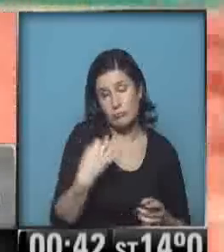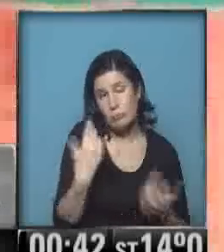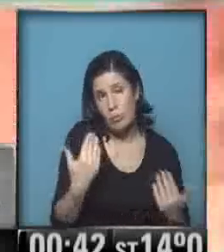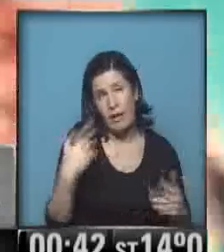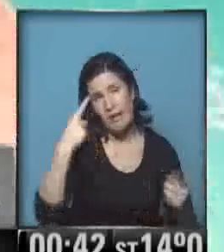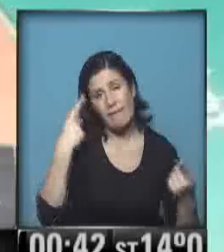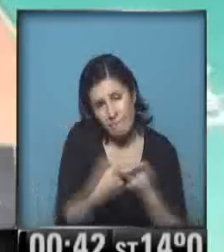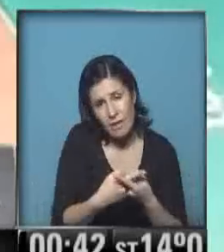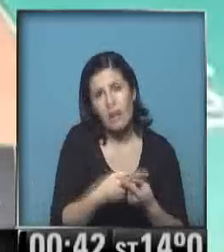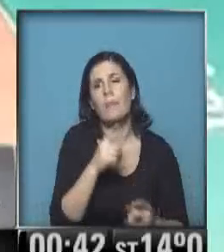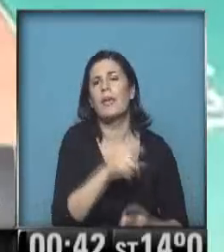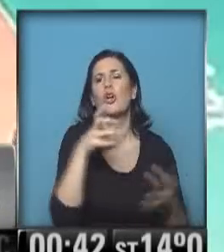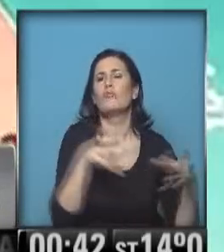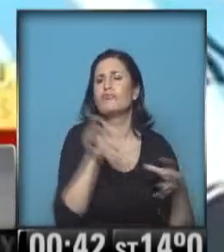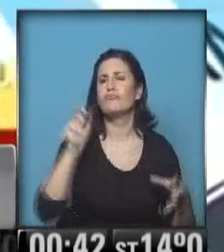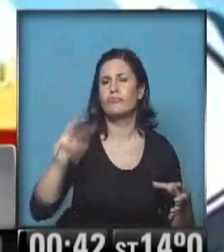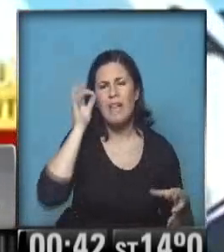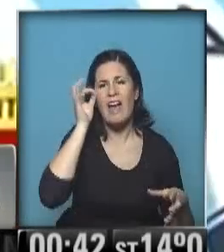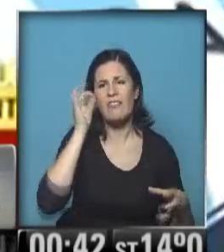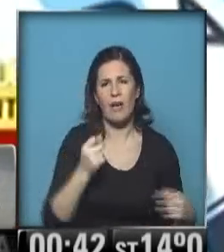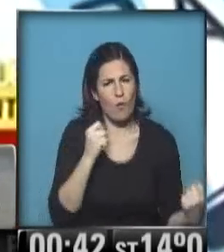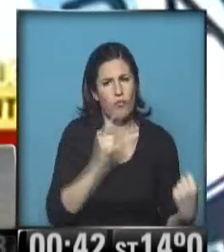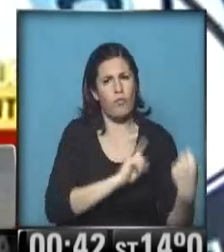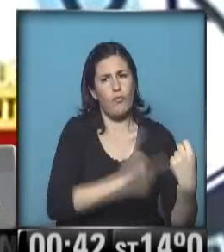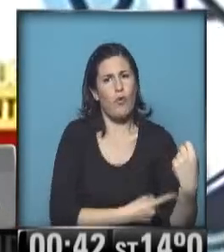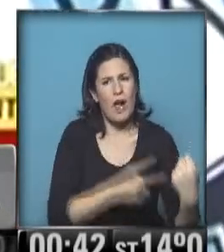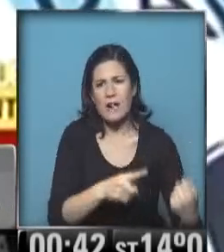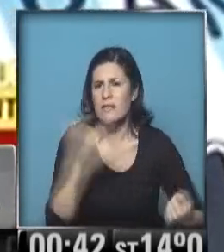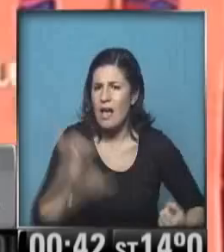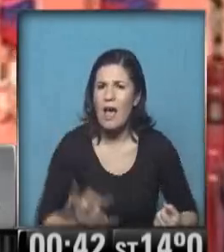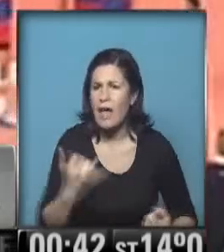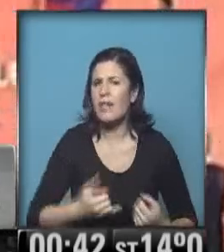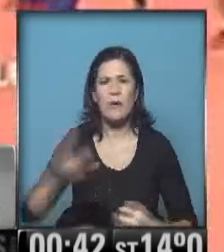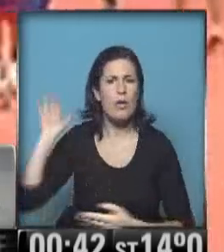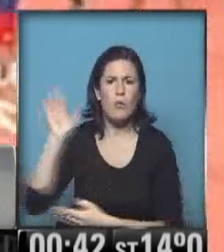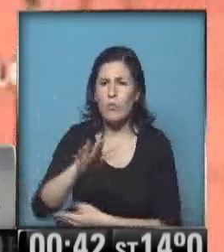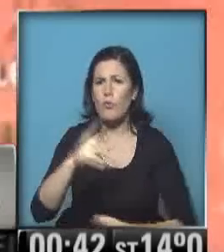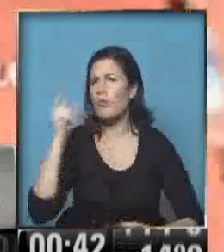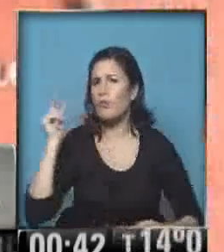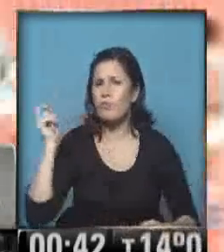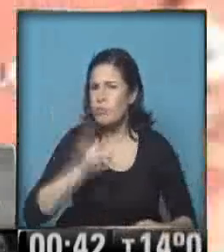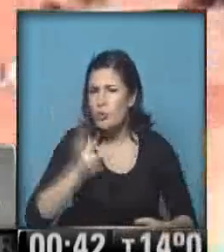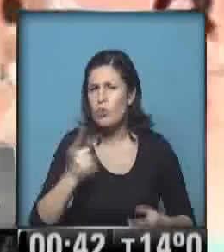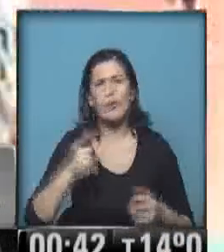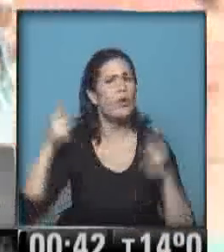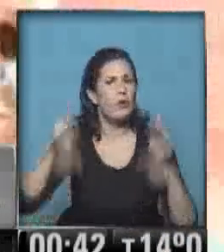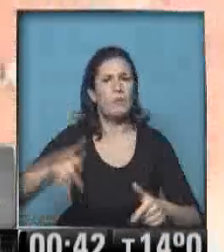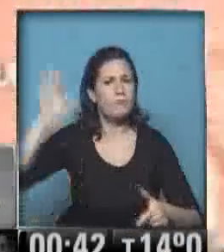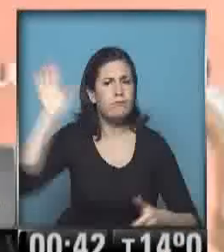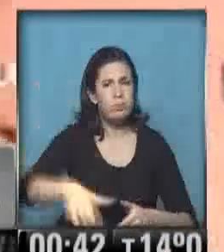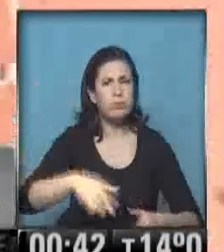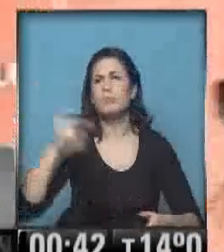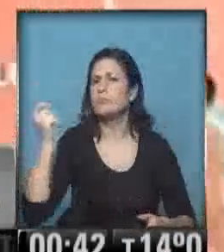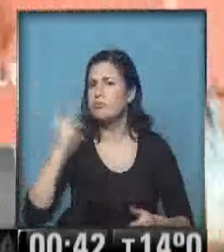físico. Como siempre, más allá de que no sea un deporte de contacto, tienen mucha potencia en el saque, mucha potencia en los ataques, y a eso tendrá que estar muy